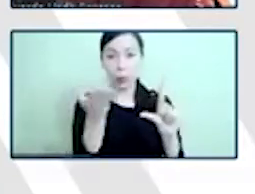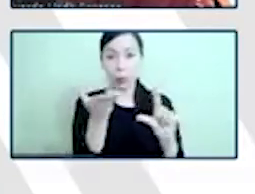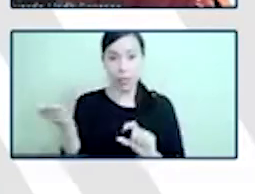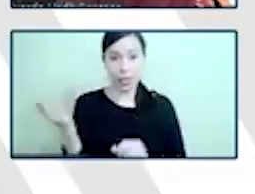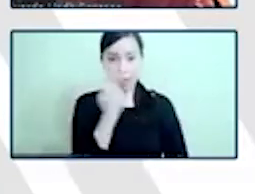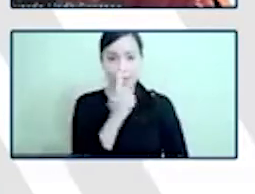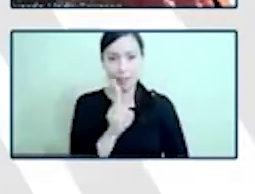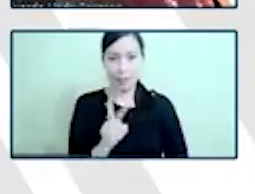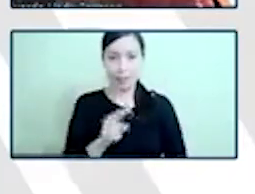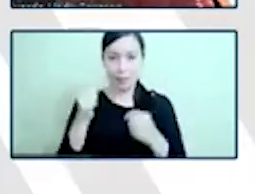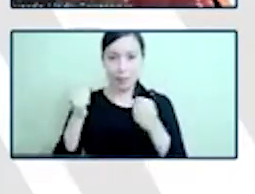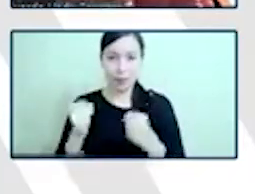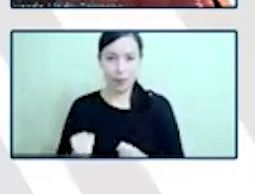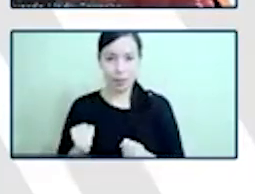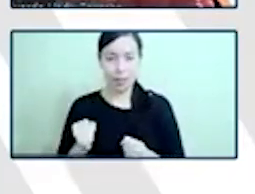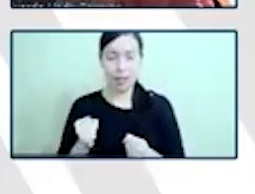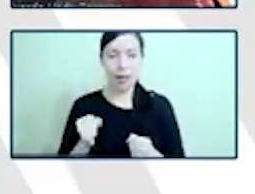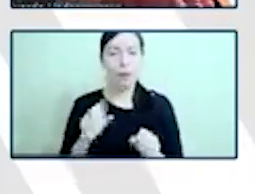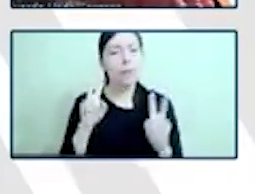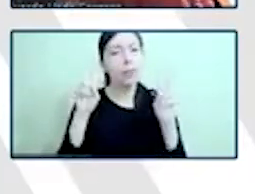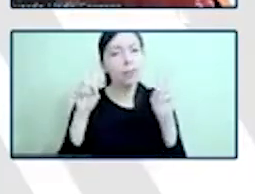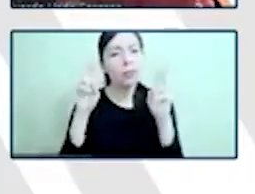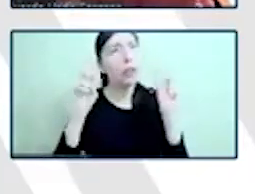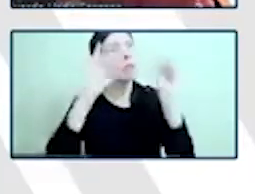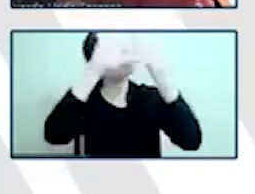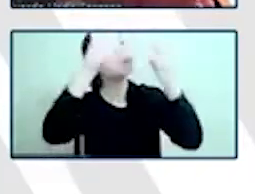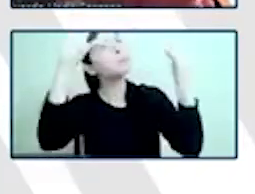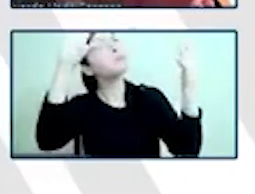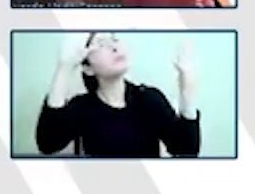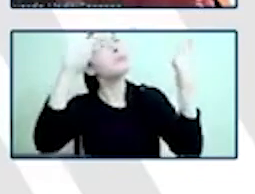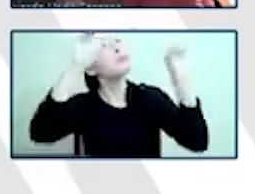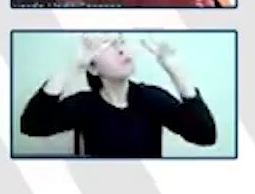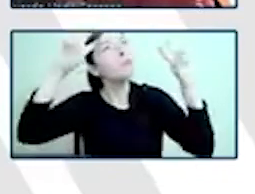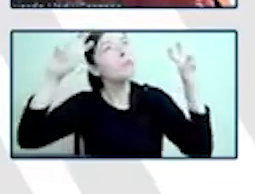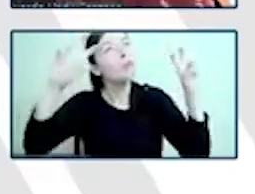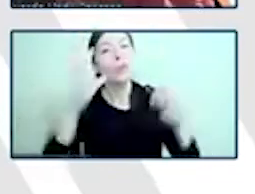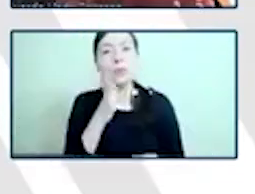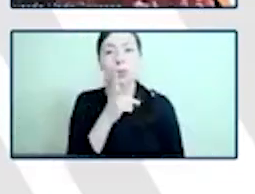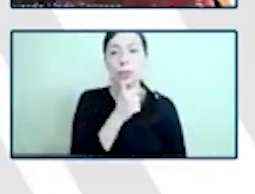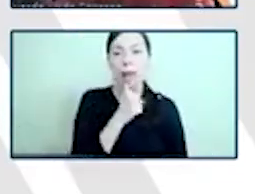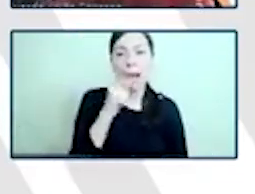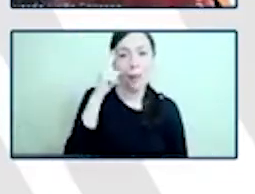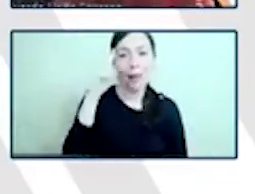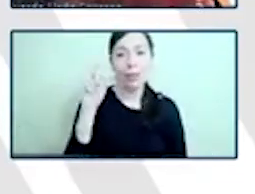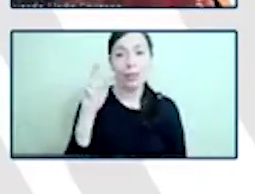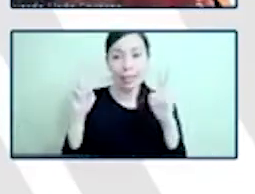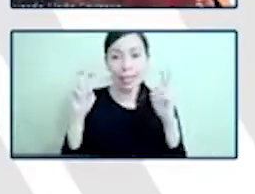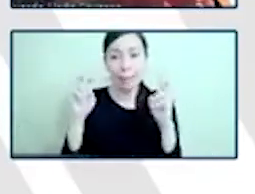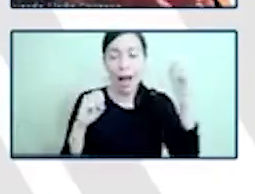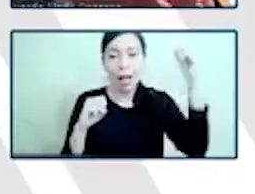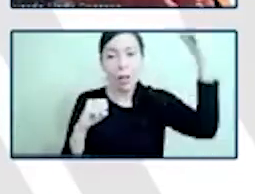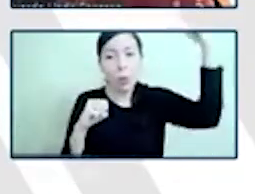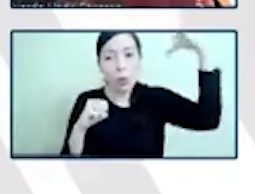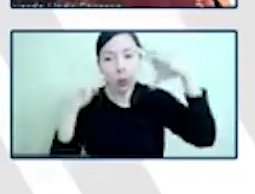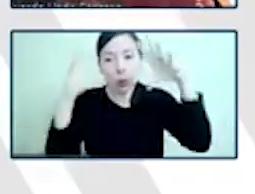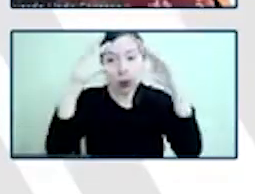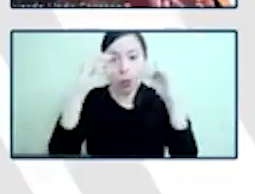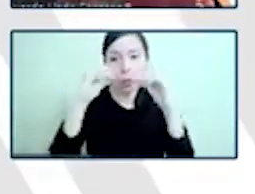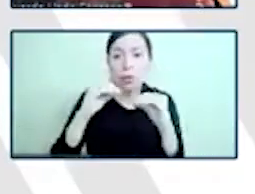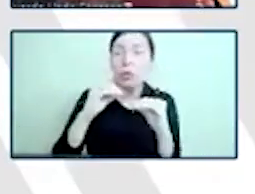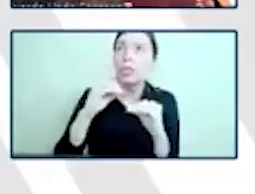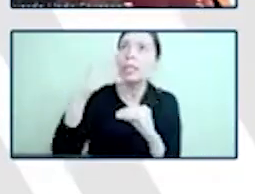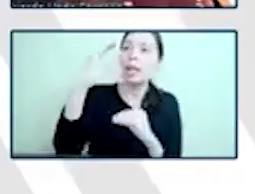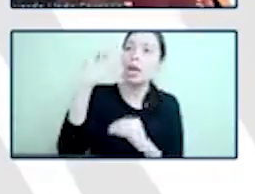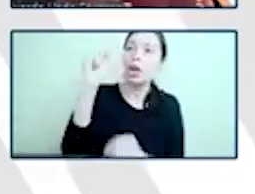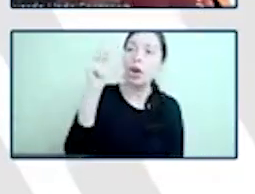astronomía como tal no está. Pero sí aparece el tema de, por ejemplo, la luminiscencia nocturna, rayos cósmicos, hay